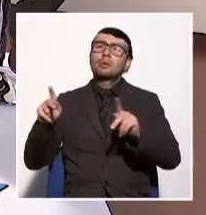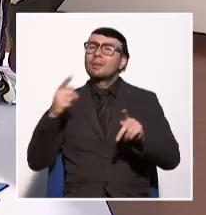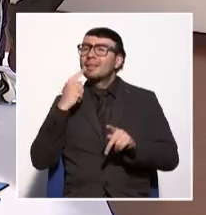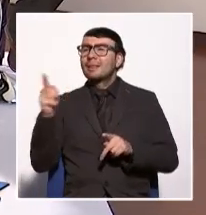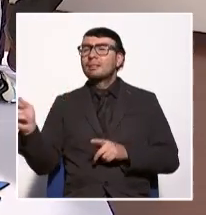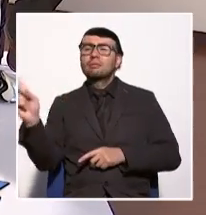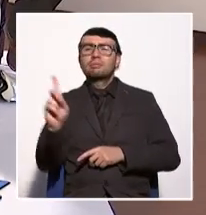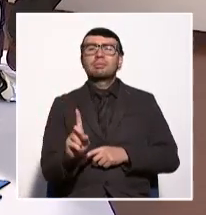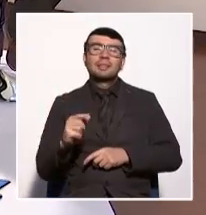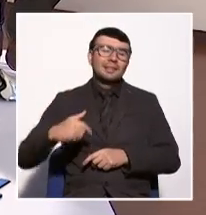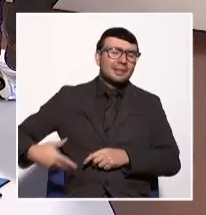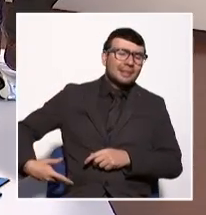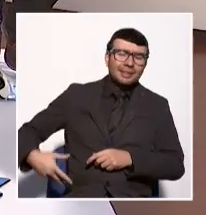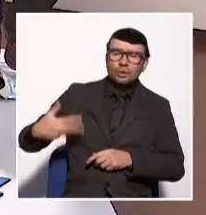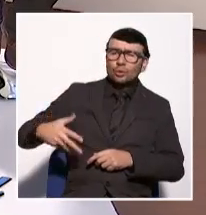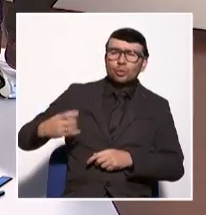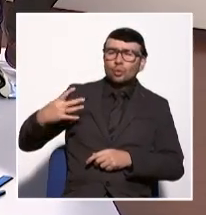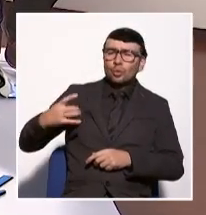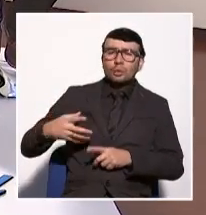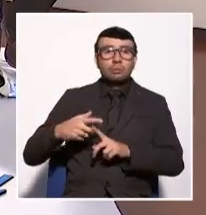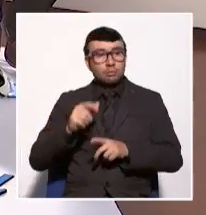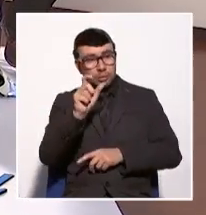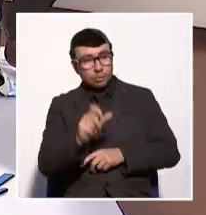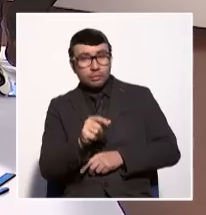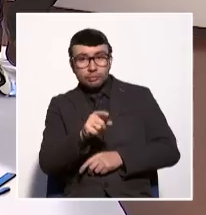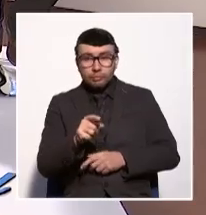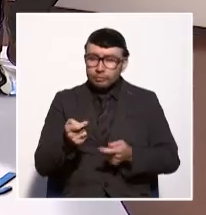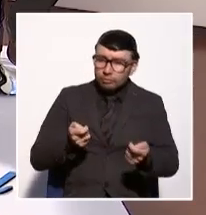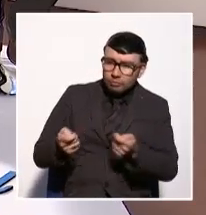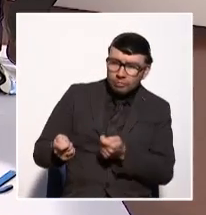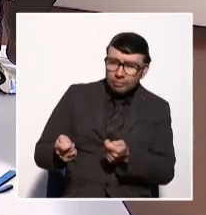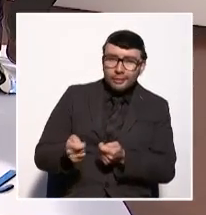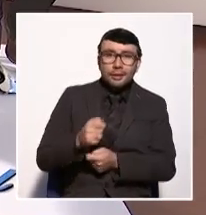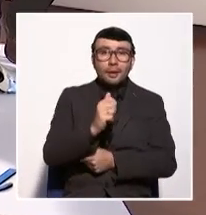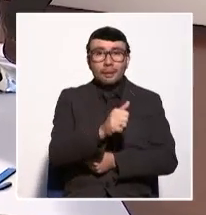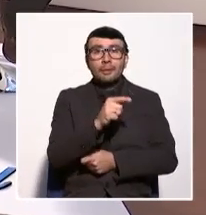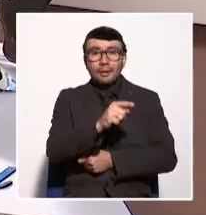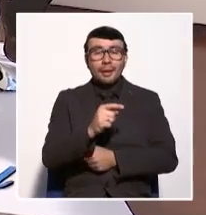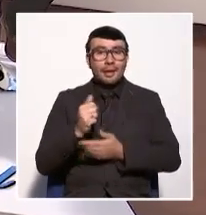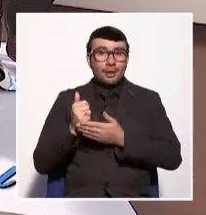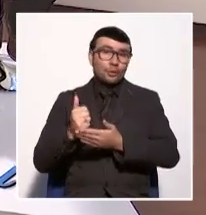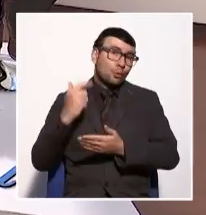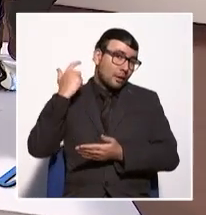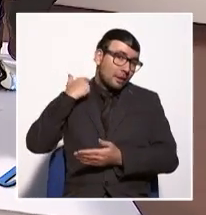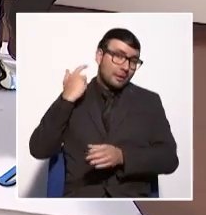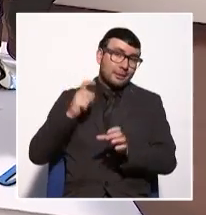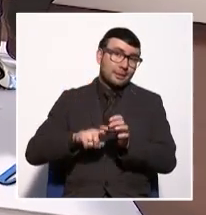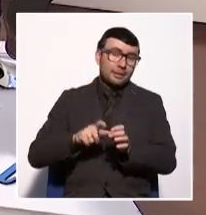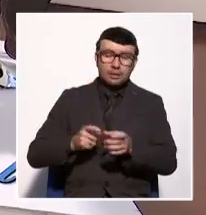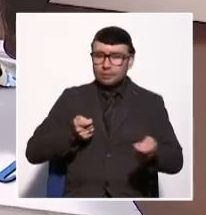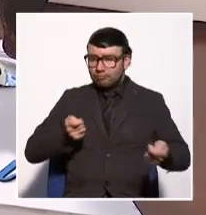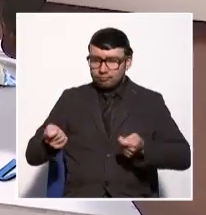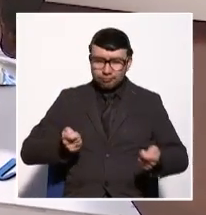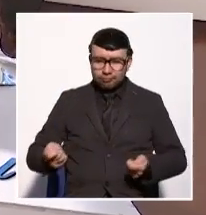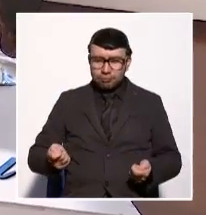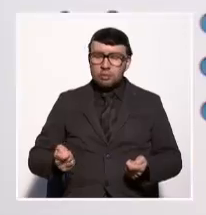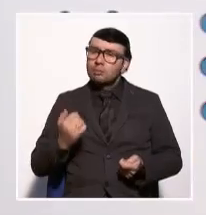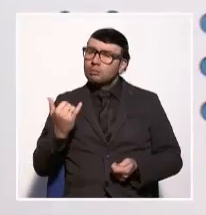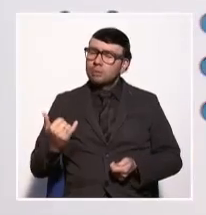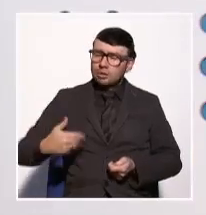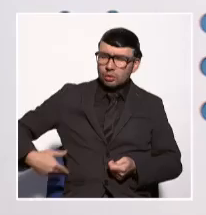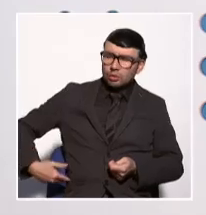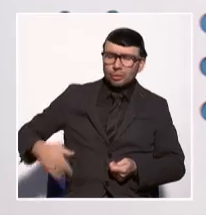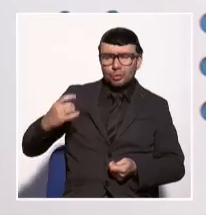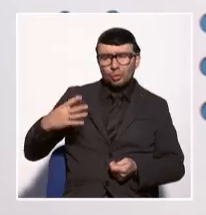de cintura y el quiropráctico también siempre se apoya en ecografías y esos famosos dolores de